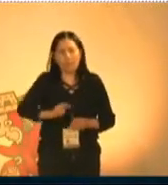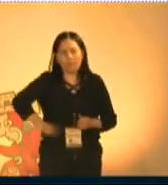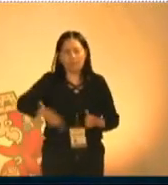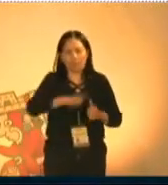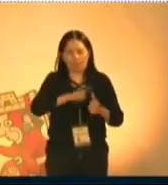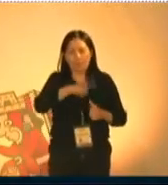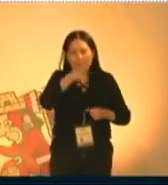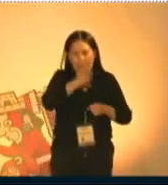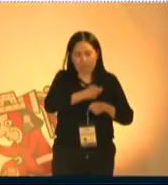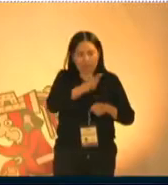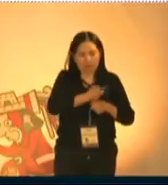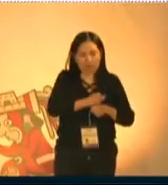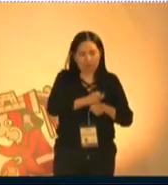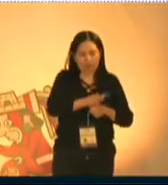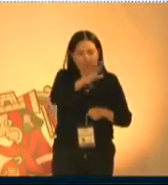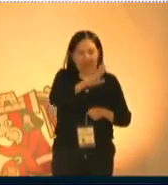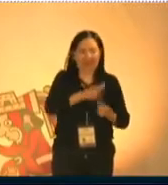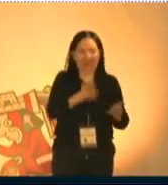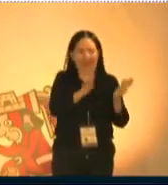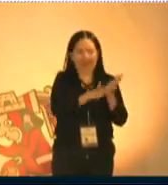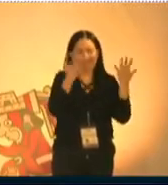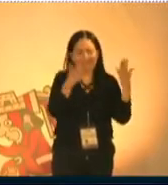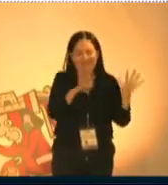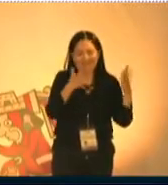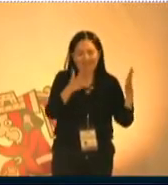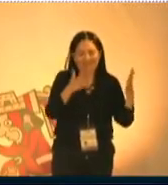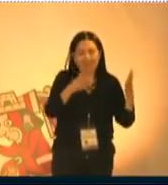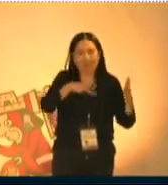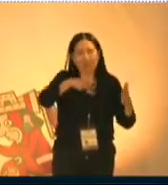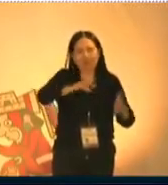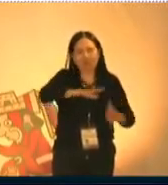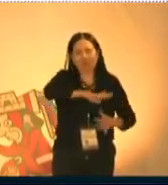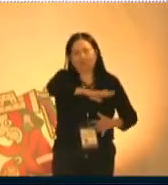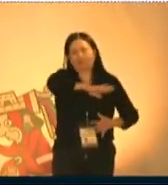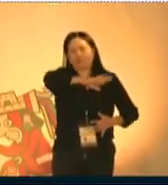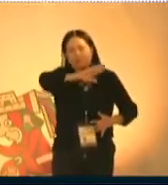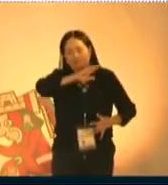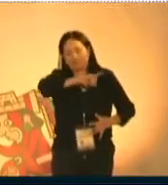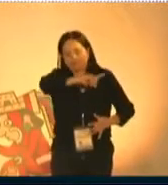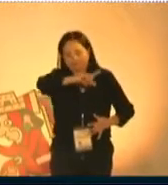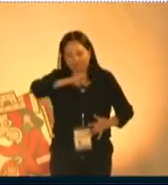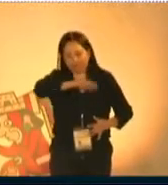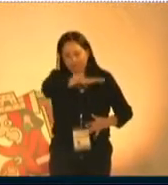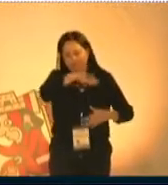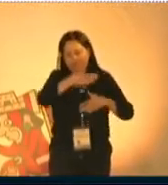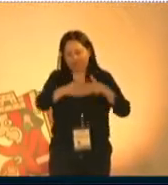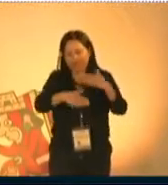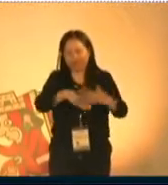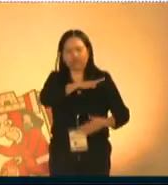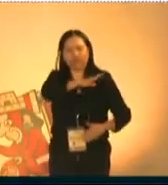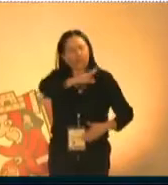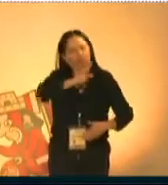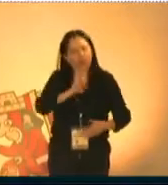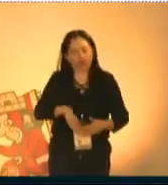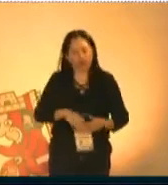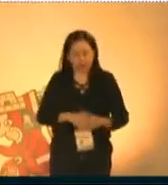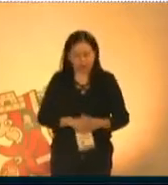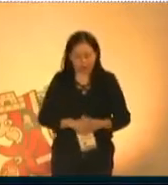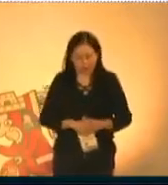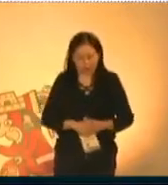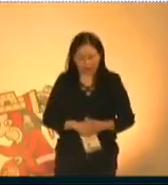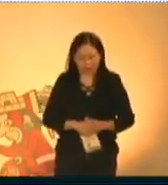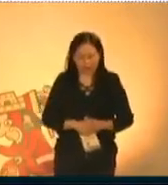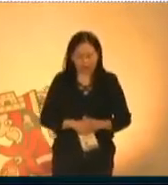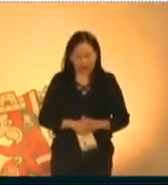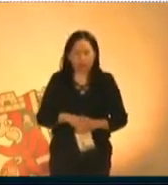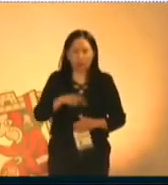absolutamente efímera y su muerte no todas las muertes bastante injustificadas o totalmente injustificables pero el